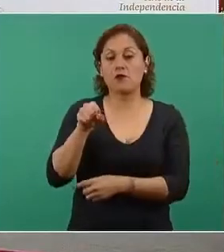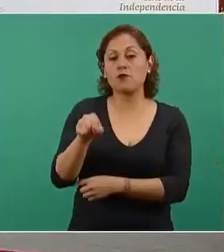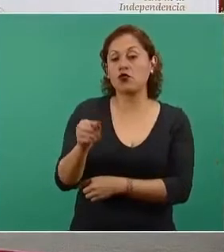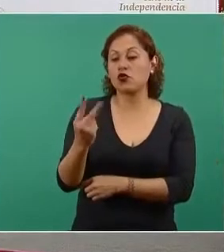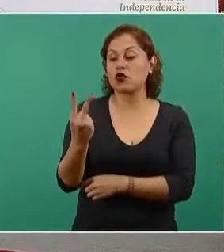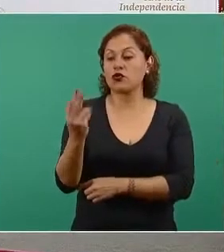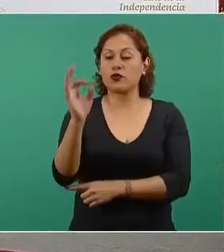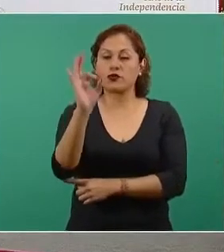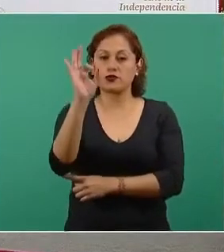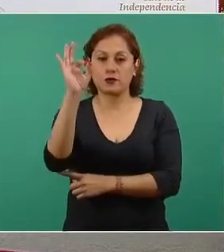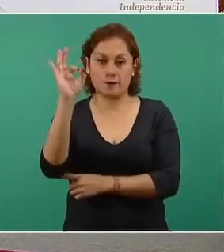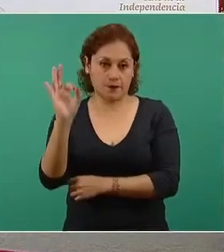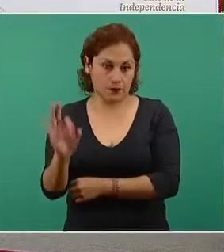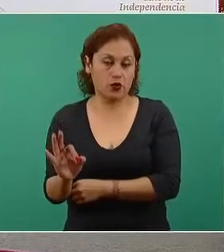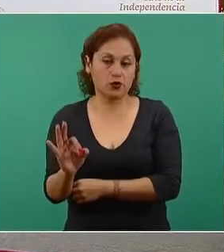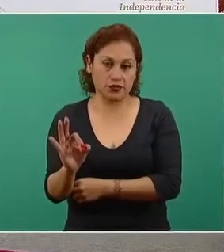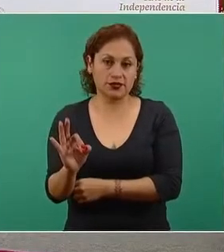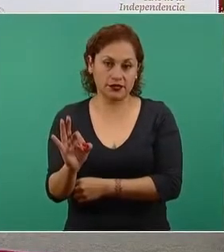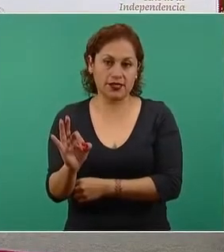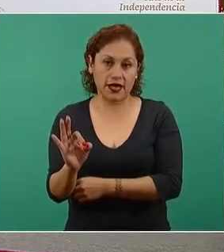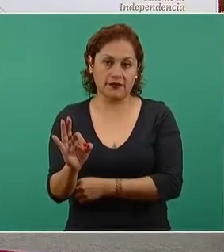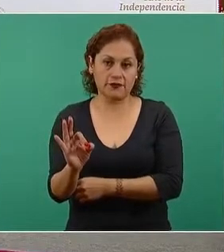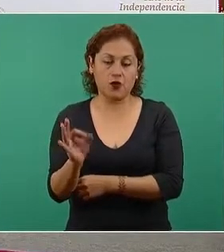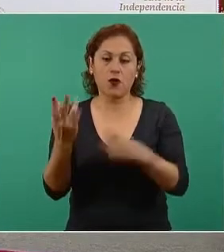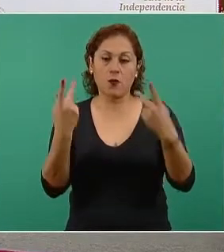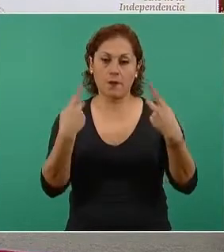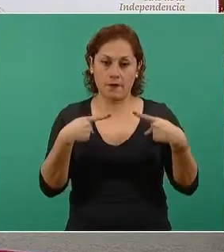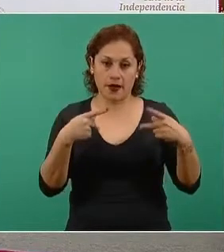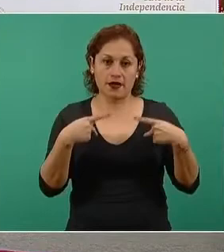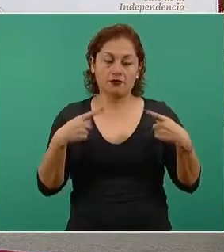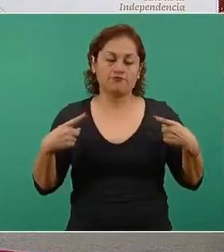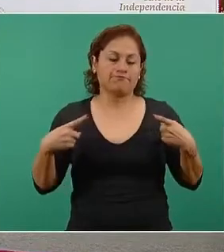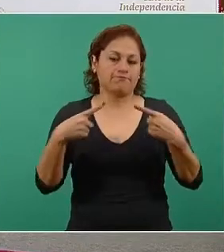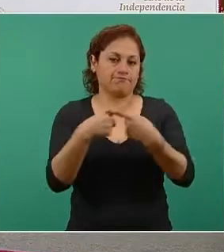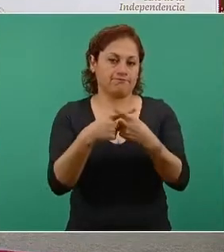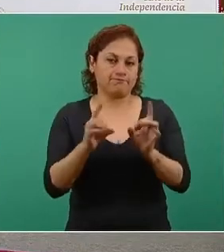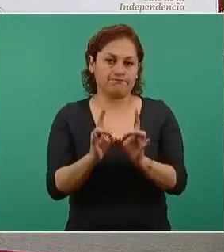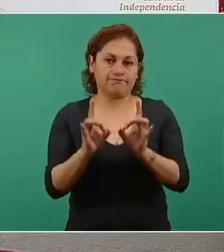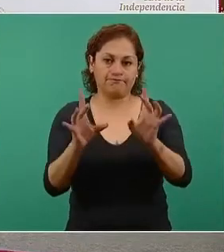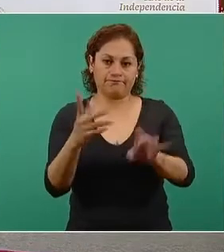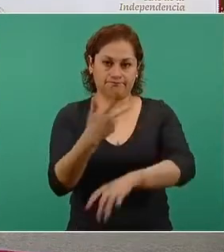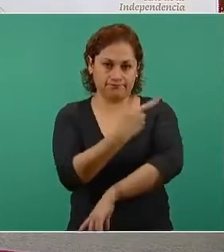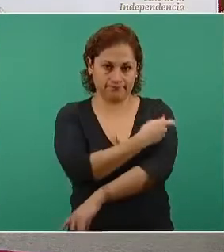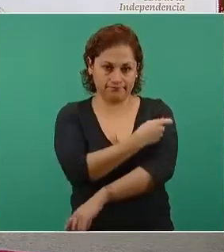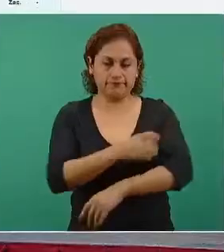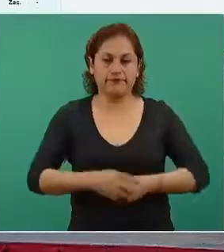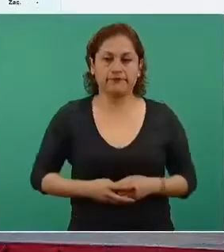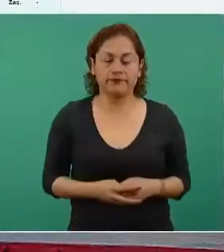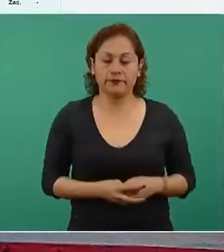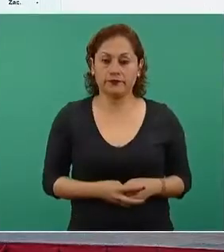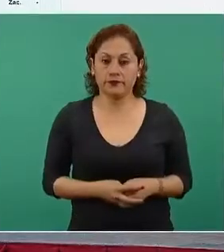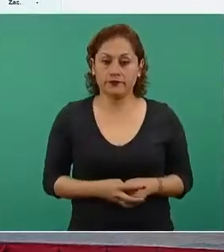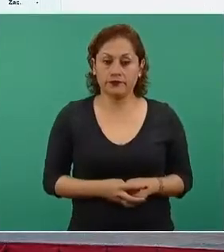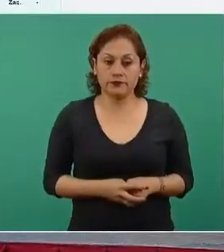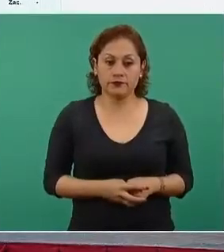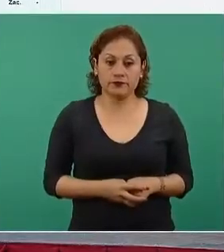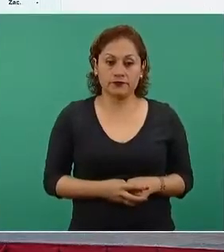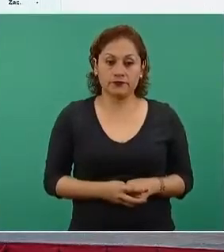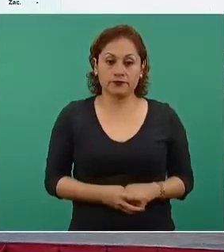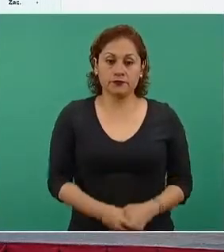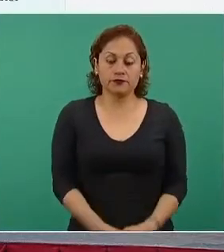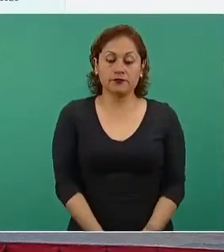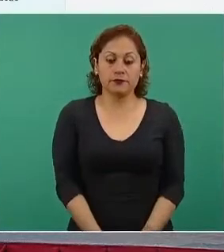SAVIS equivale más bien al 0.2% de las dosis aplicadas en relación a estos eventos.